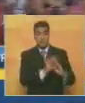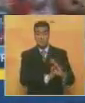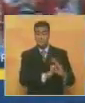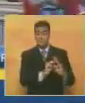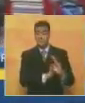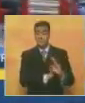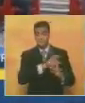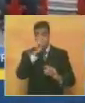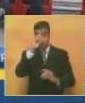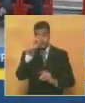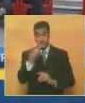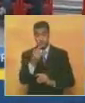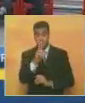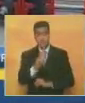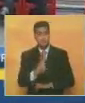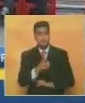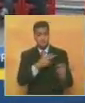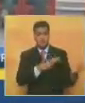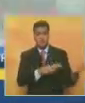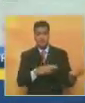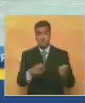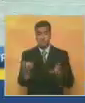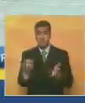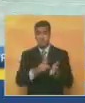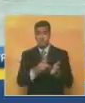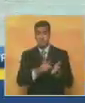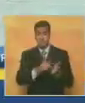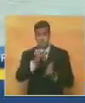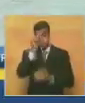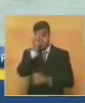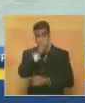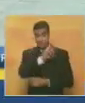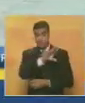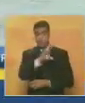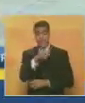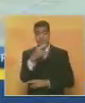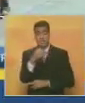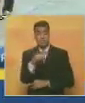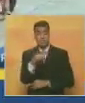danza Tradiciones de Venezuela. La invitación es para que asistan este domingo 27 de